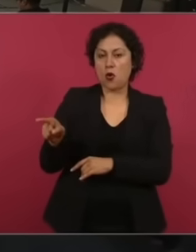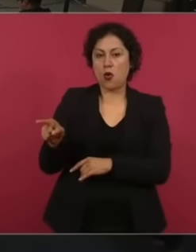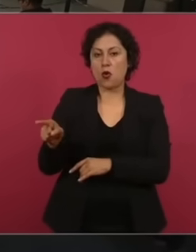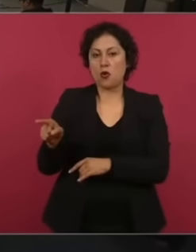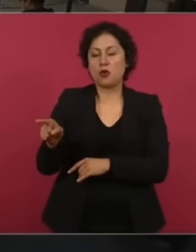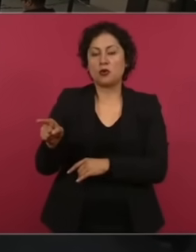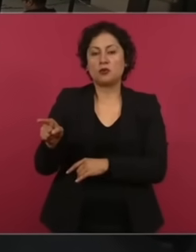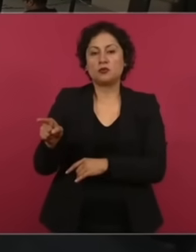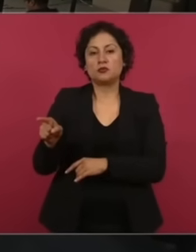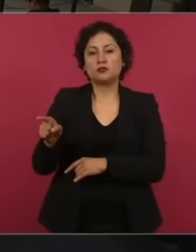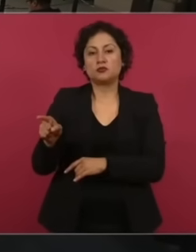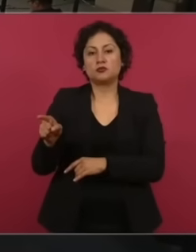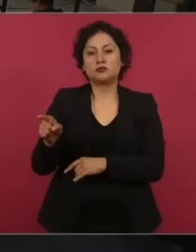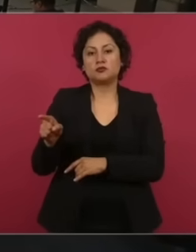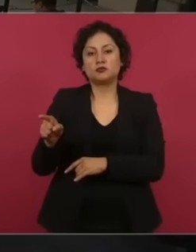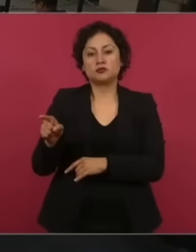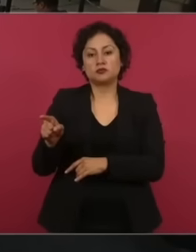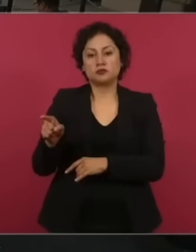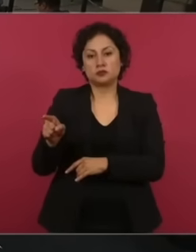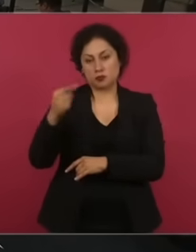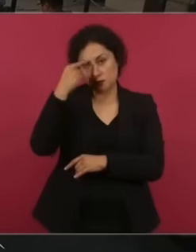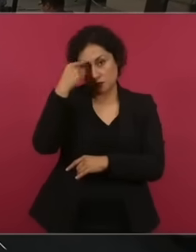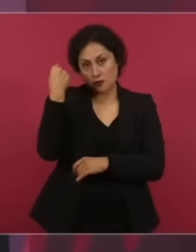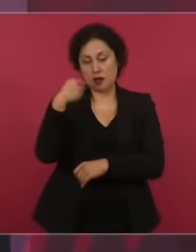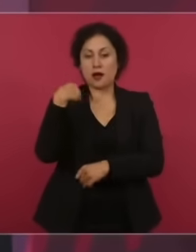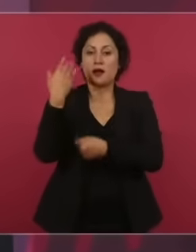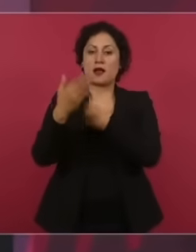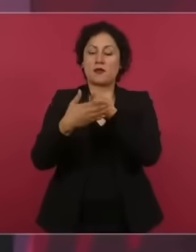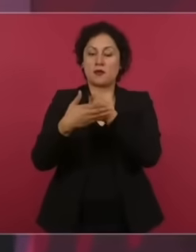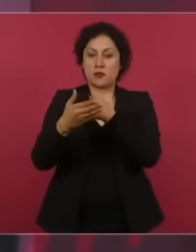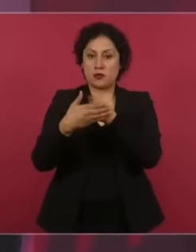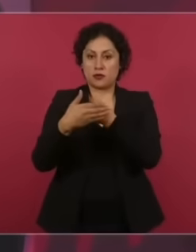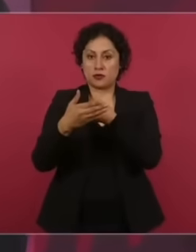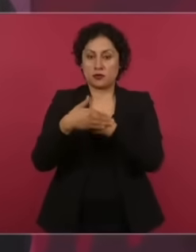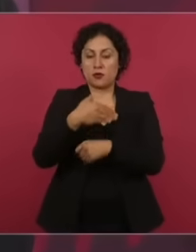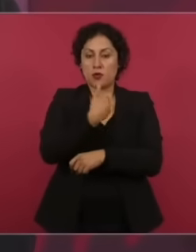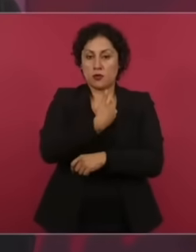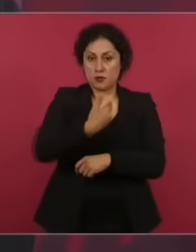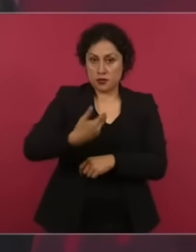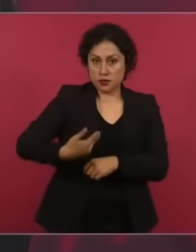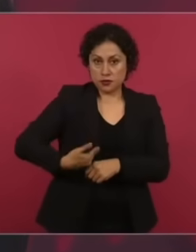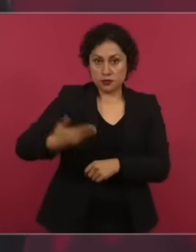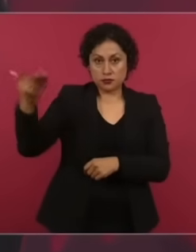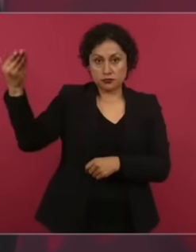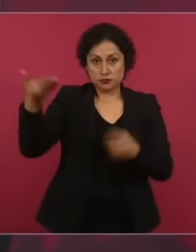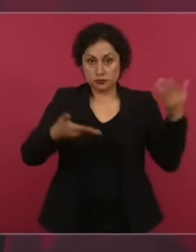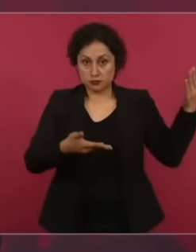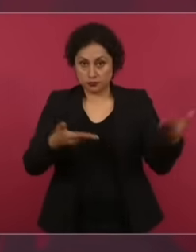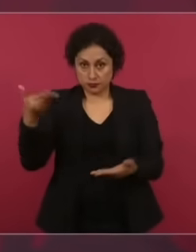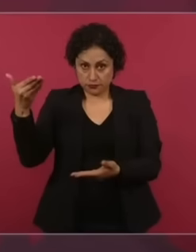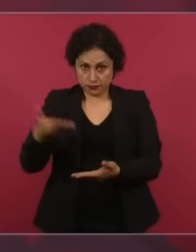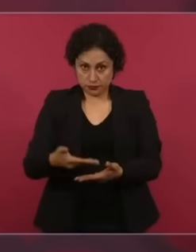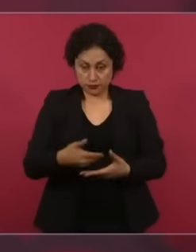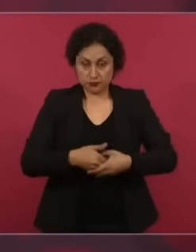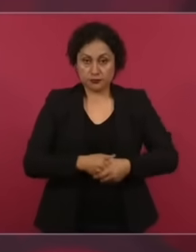a los presidentes que van a llegar, a los